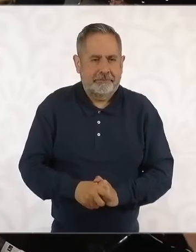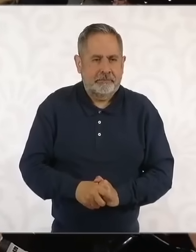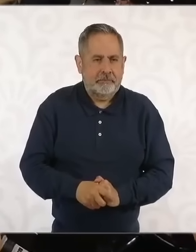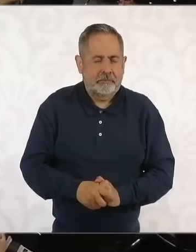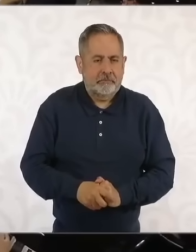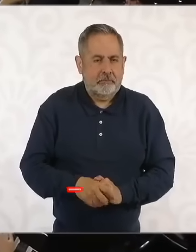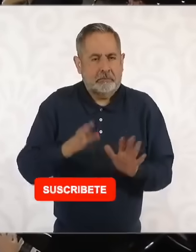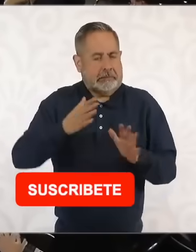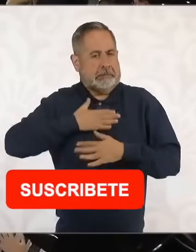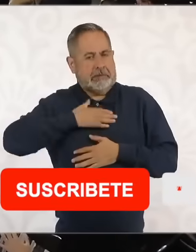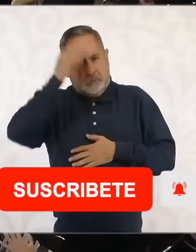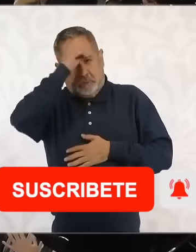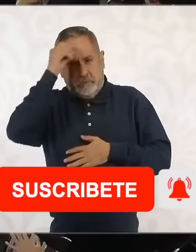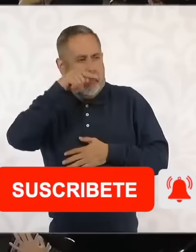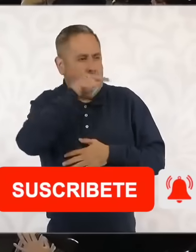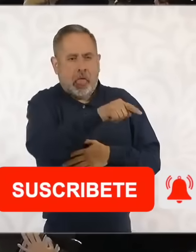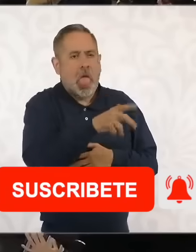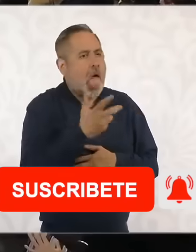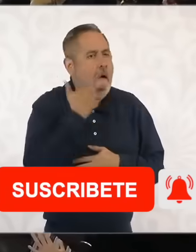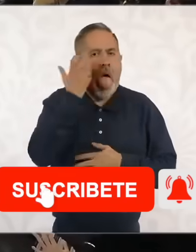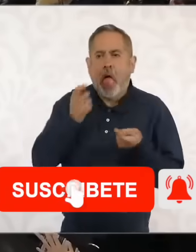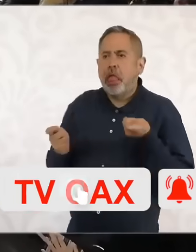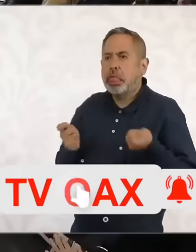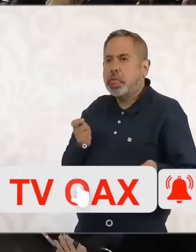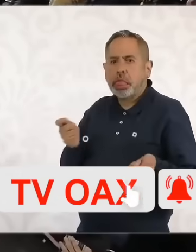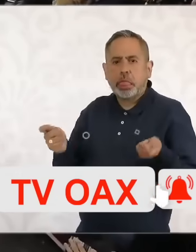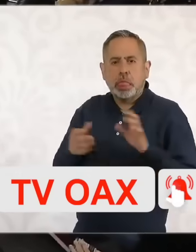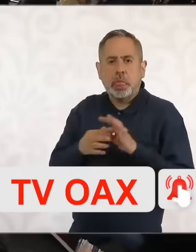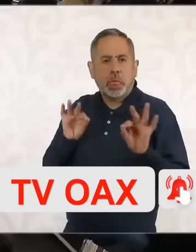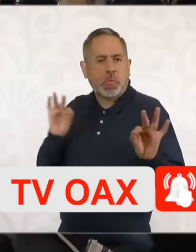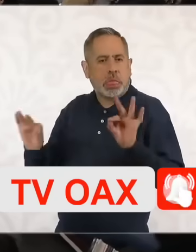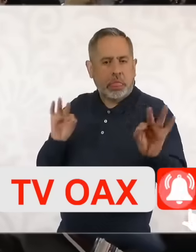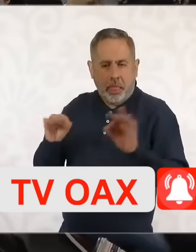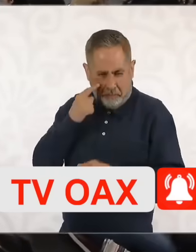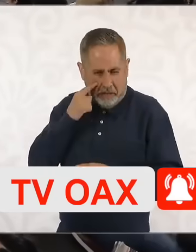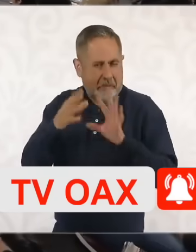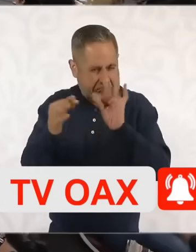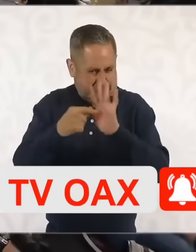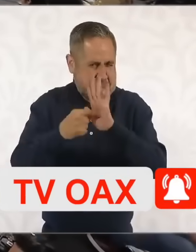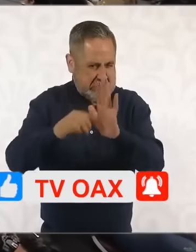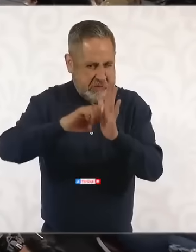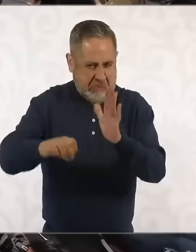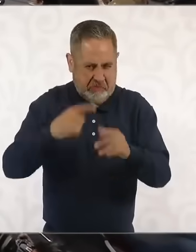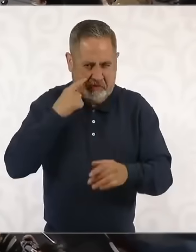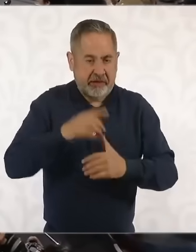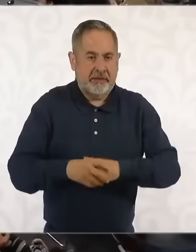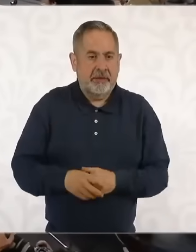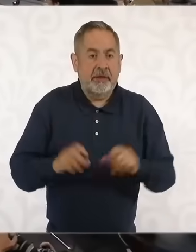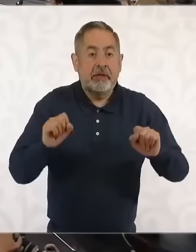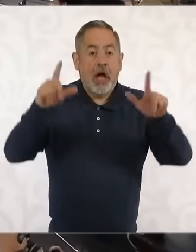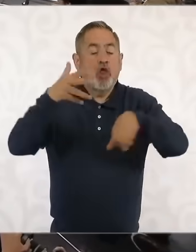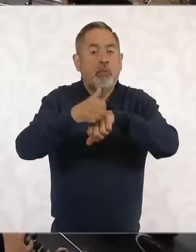Porque desde mi perspectiva es una manipulación y les voy a mostrar por qué. Esta es la página